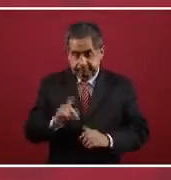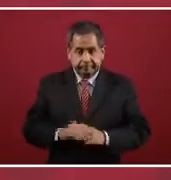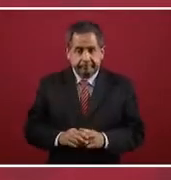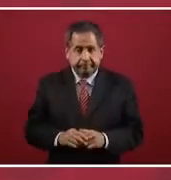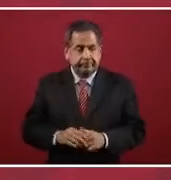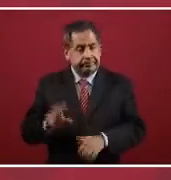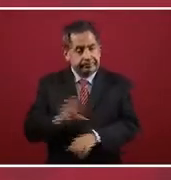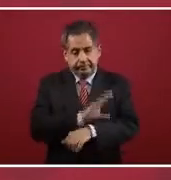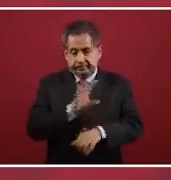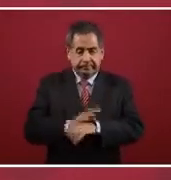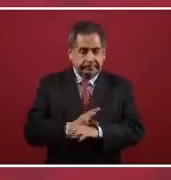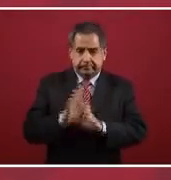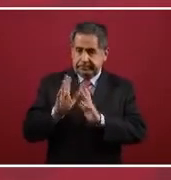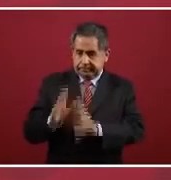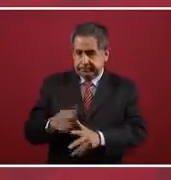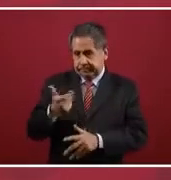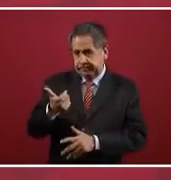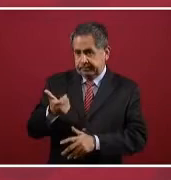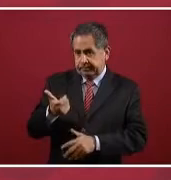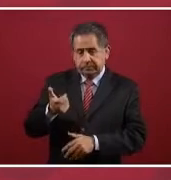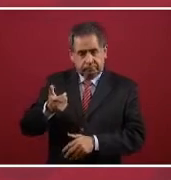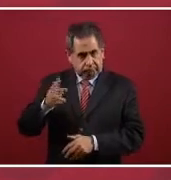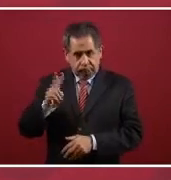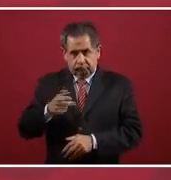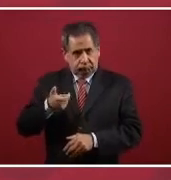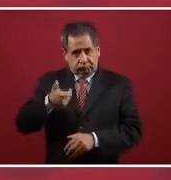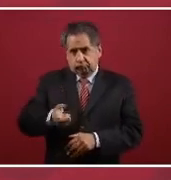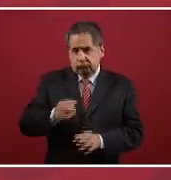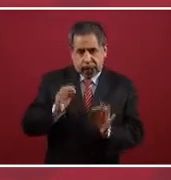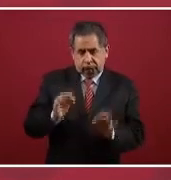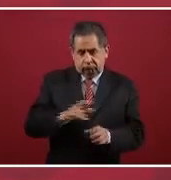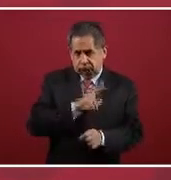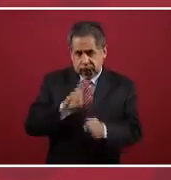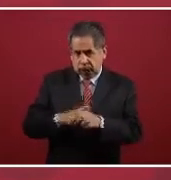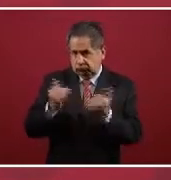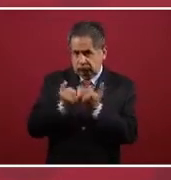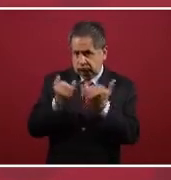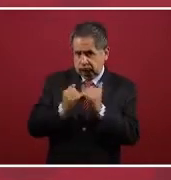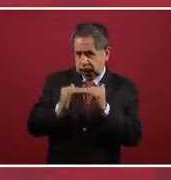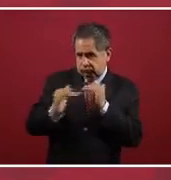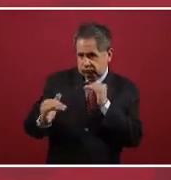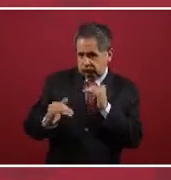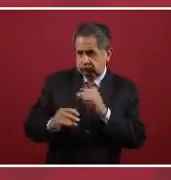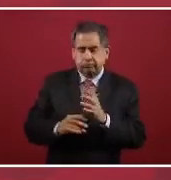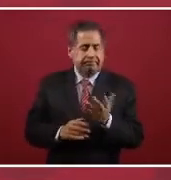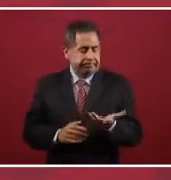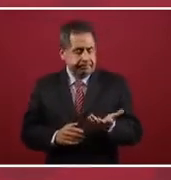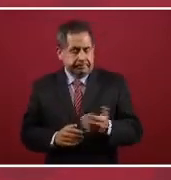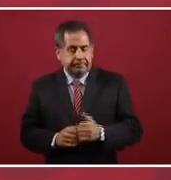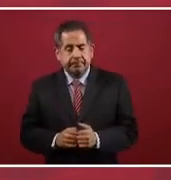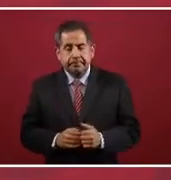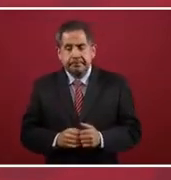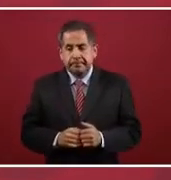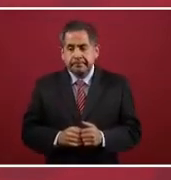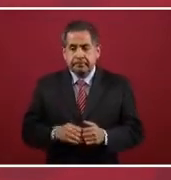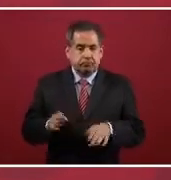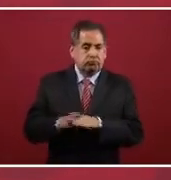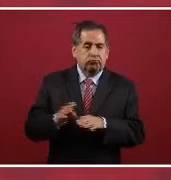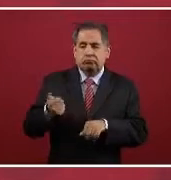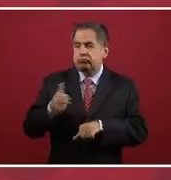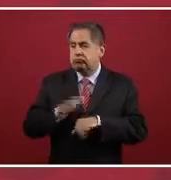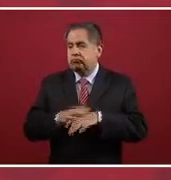de la energía eléctrica en términos reales, y luego con todo esto y con una